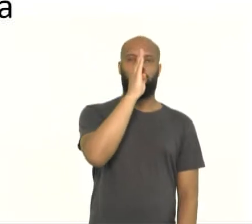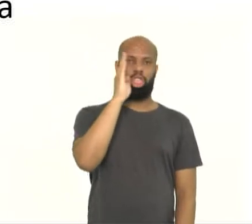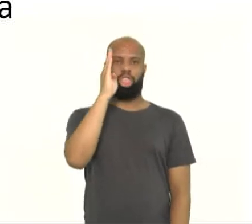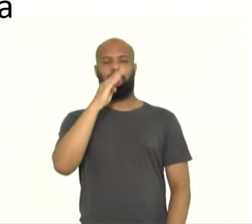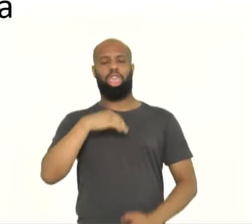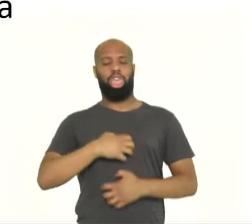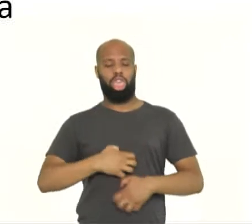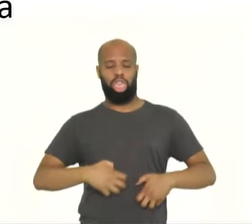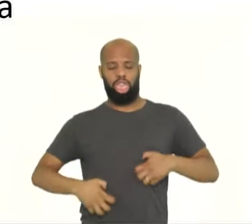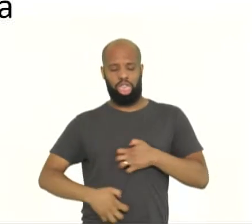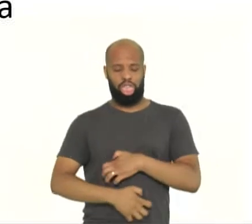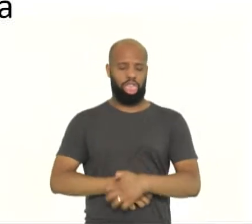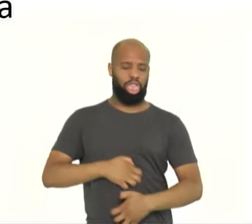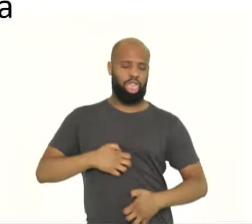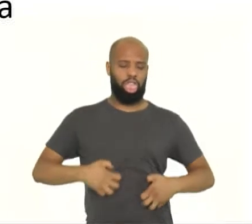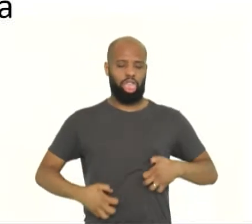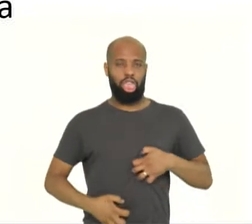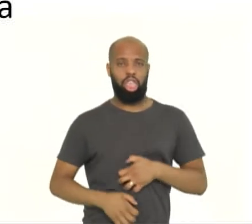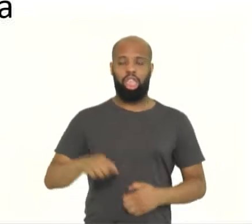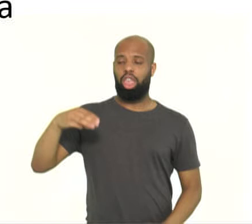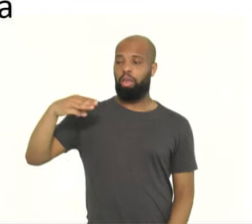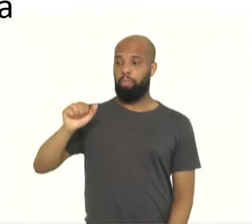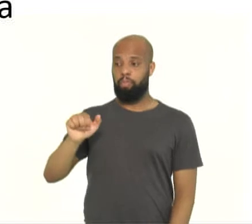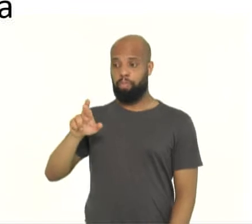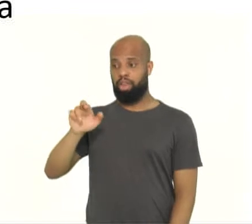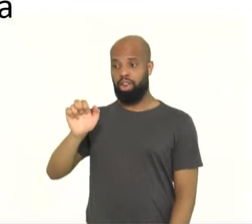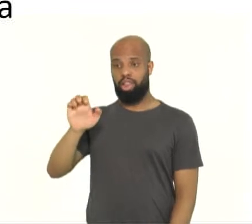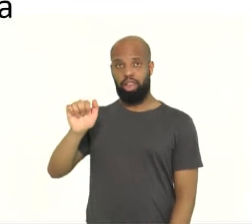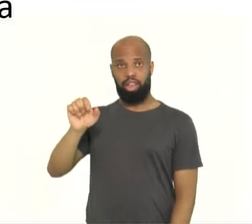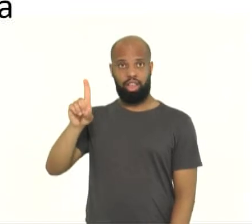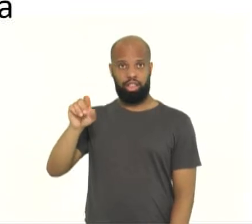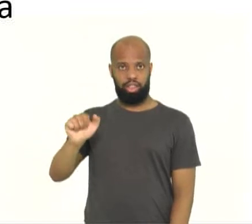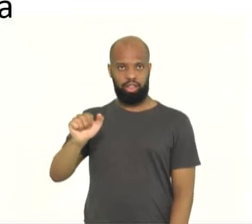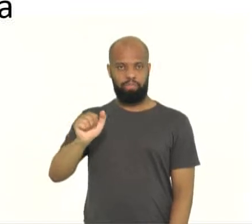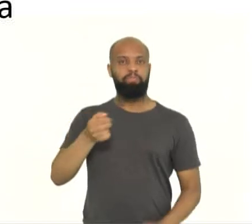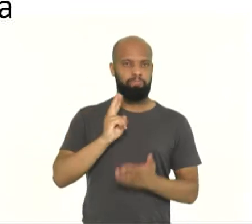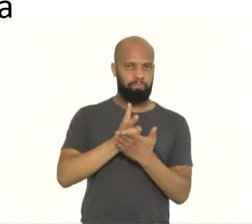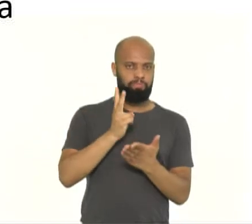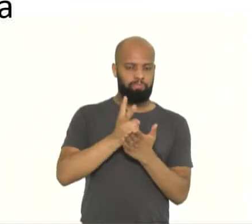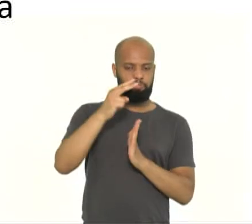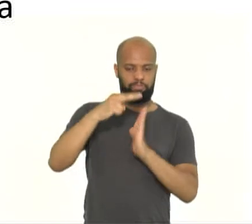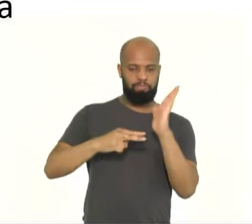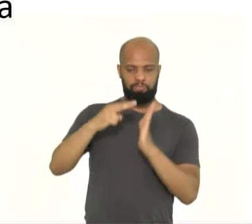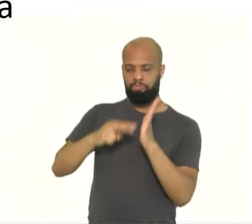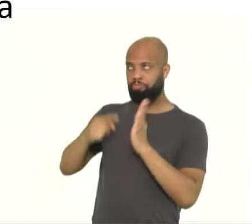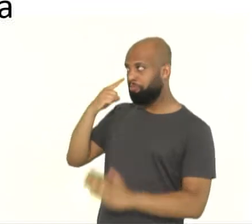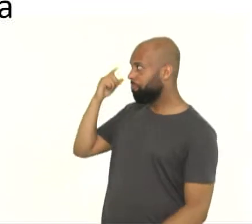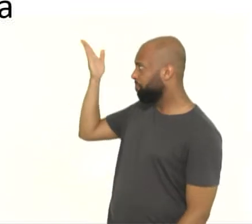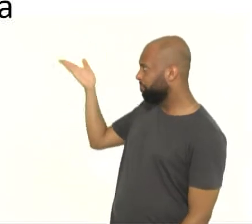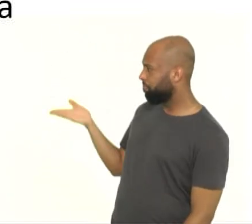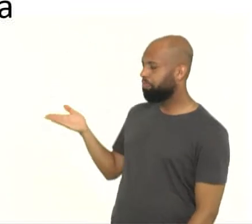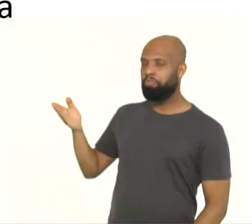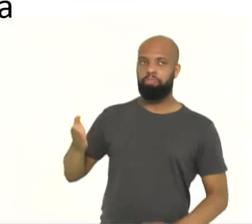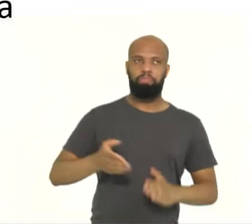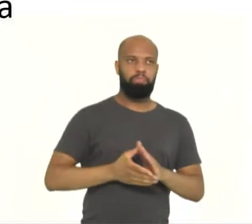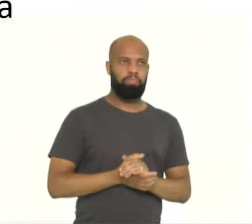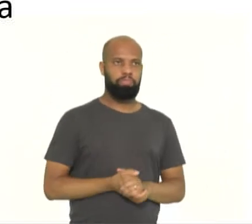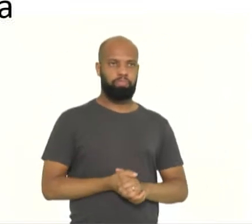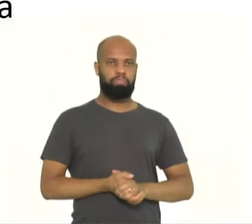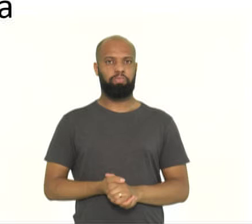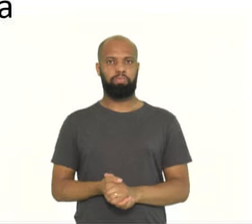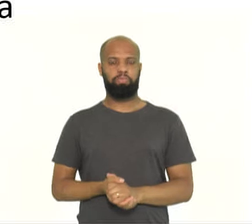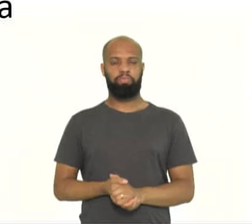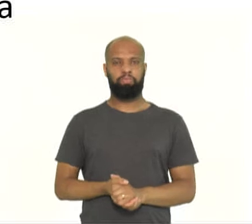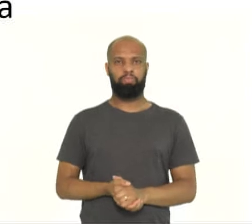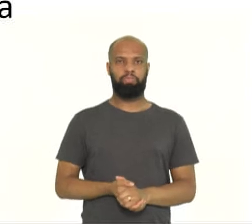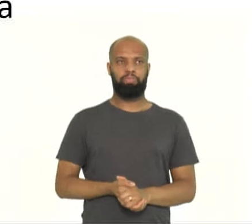energia. Poderia abrir sua boca, por favor? Está bem. ¿Ha tenido tos? Você teve tosse